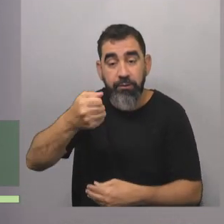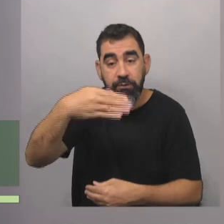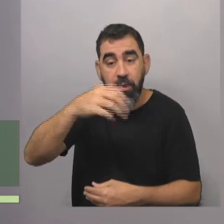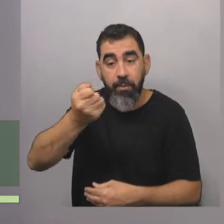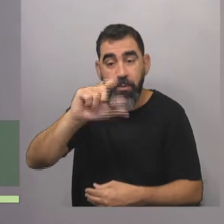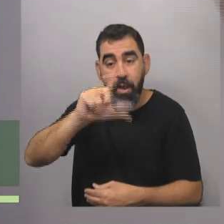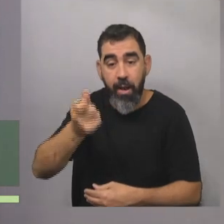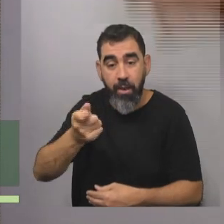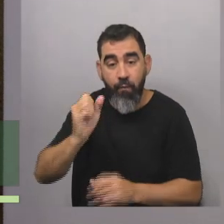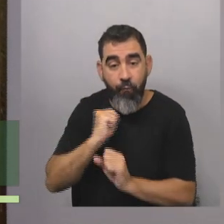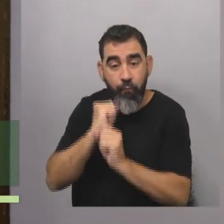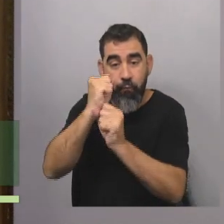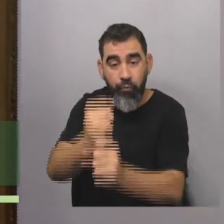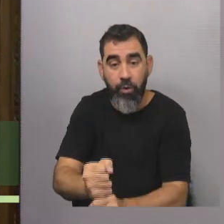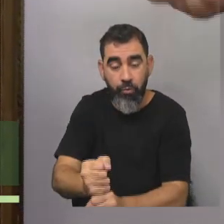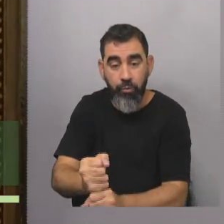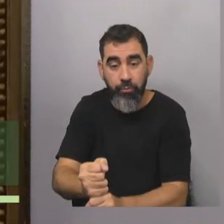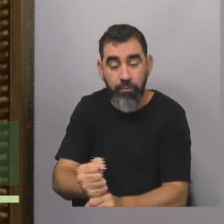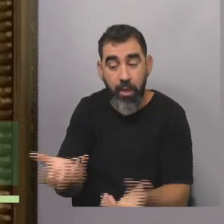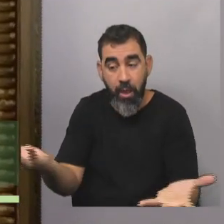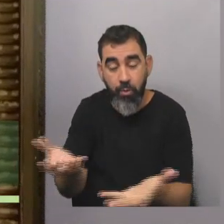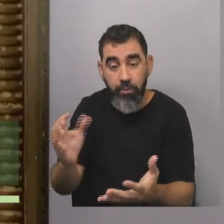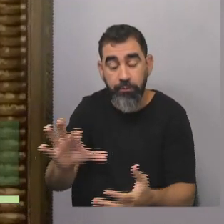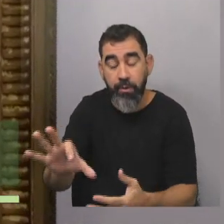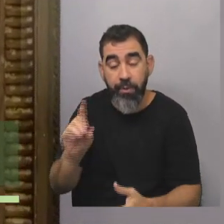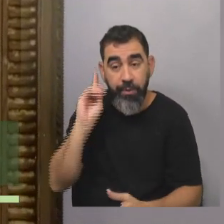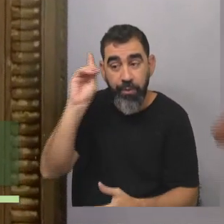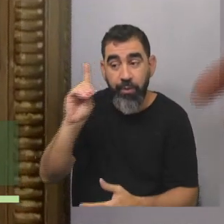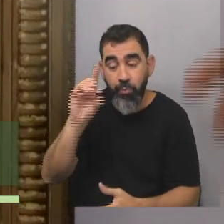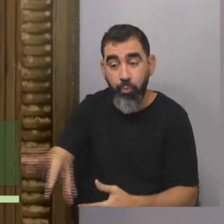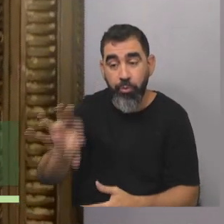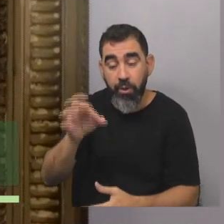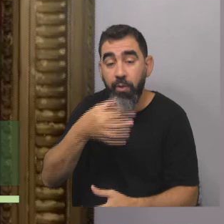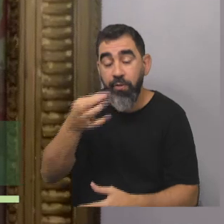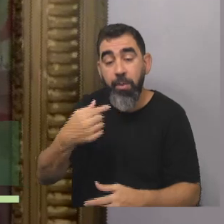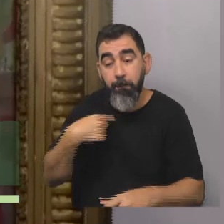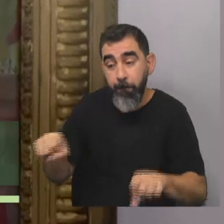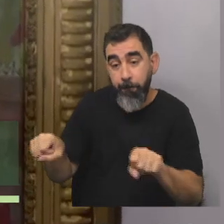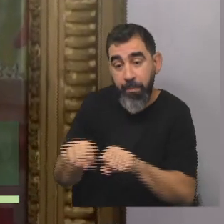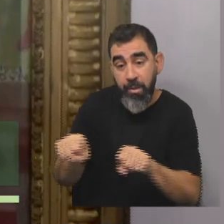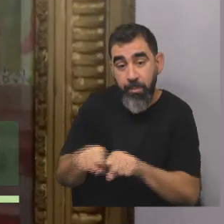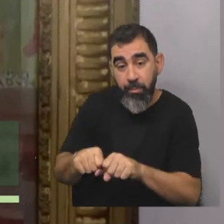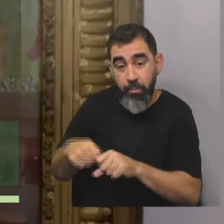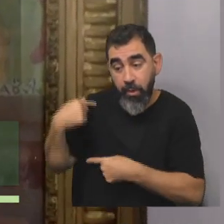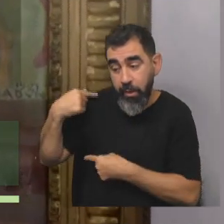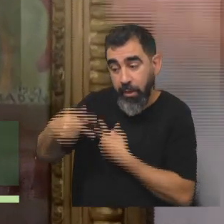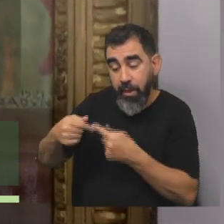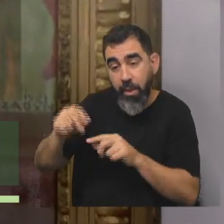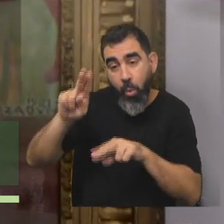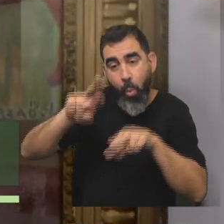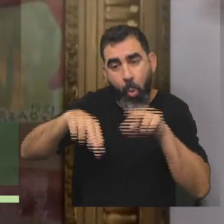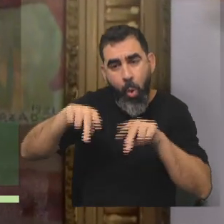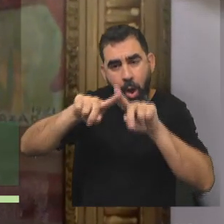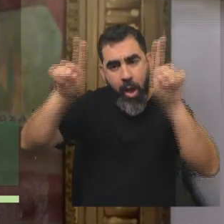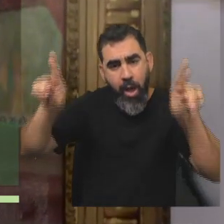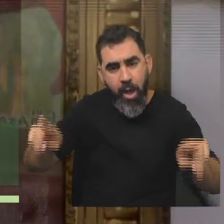fundador Alejandro Zavala ahora electo diputado se nos acercó dijo Miren mi primo y yo heredamos unos cuadros est de